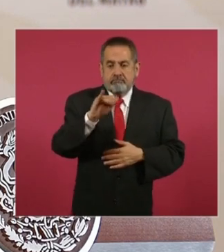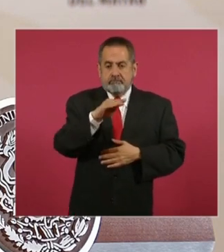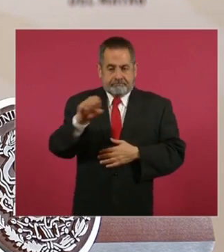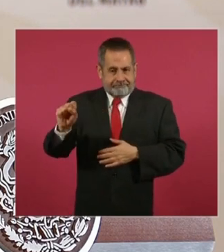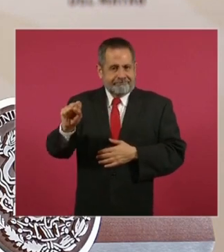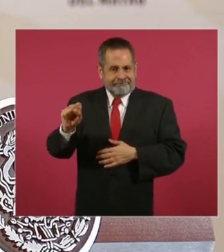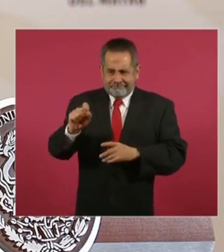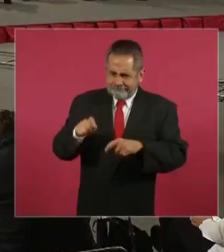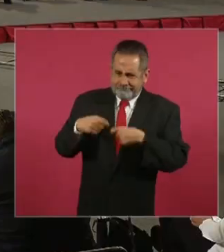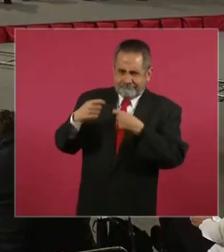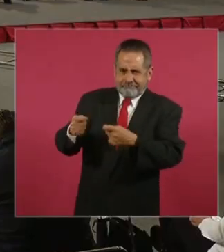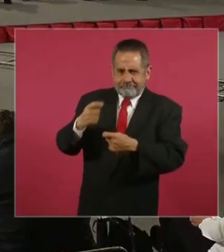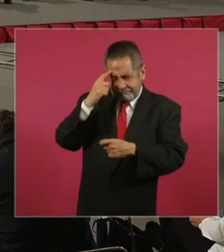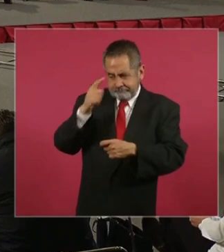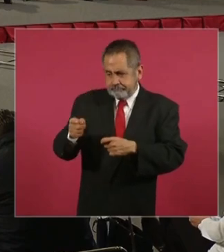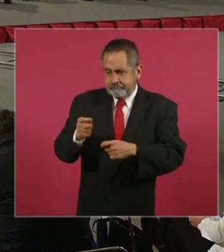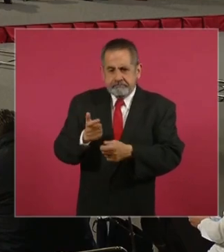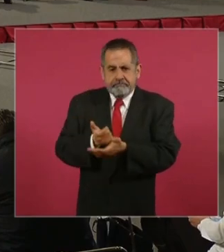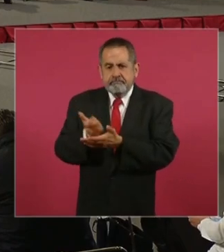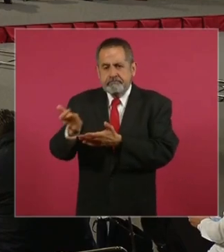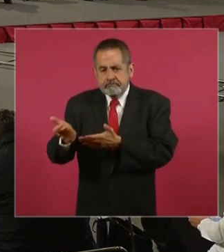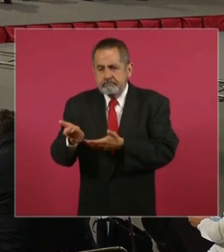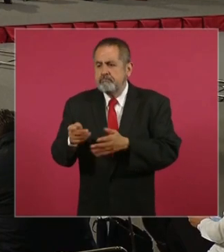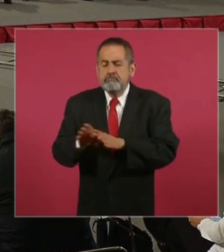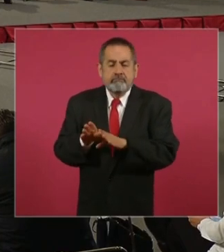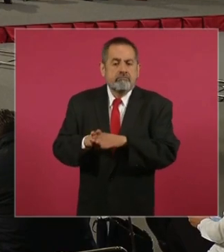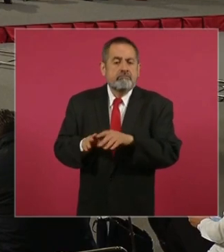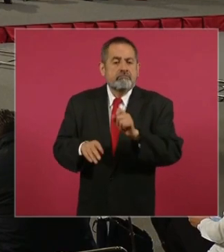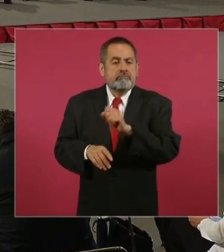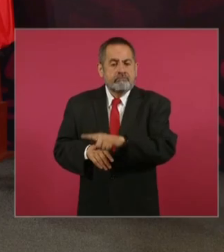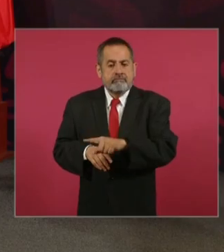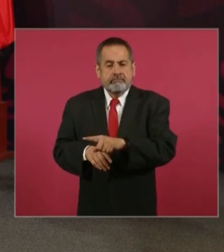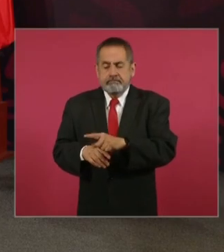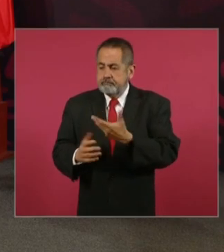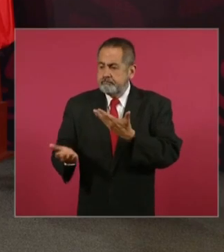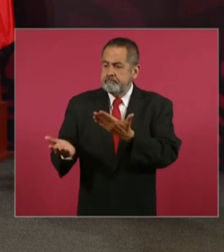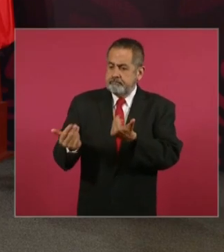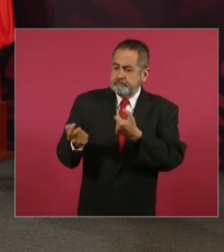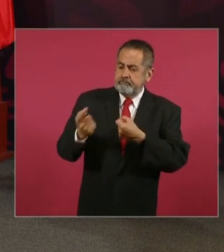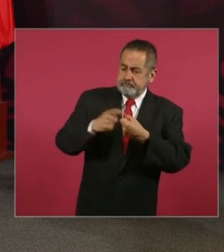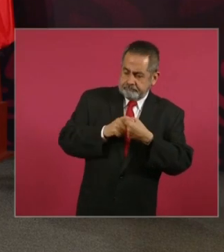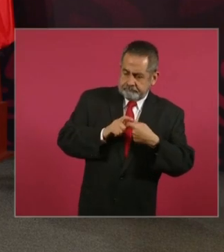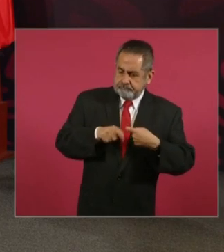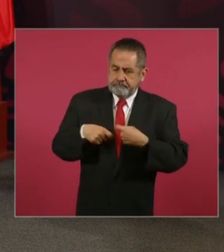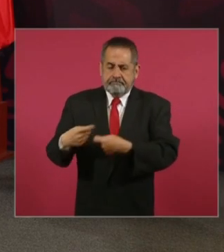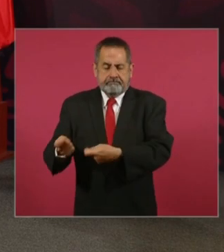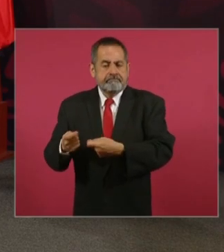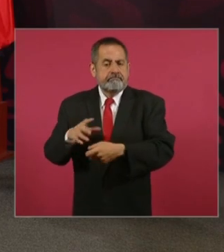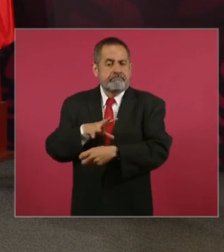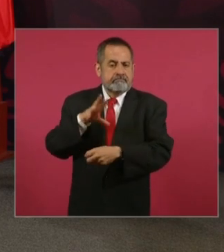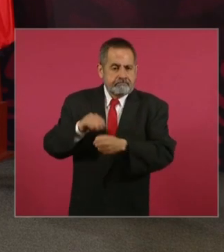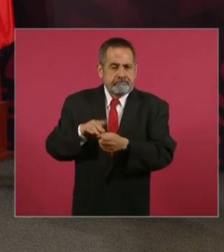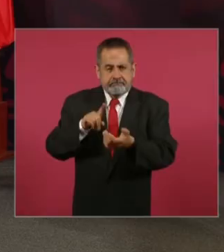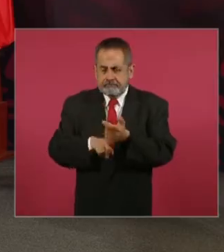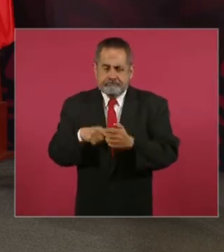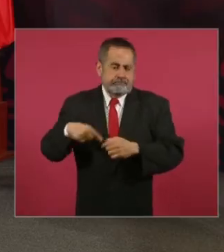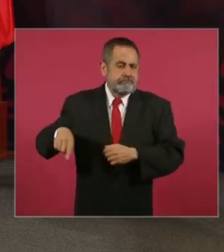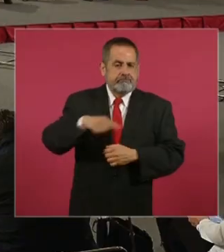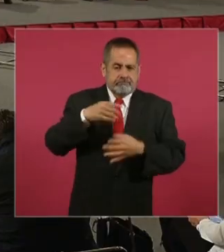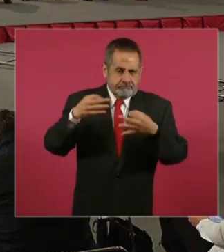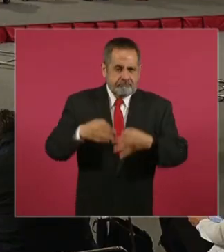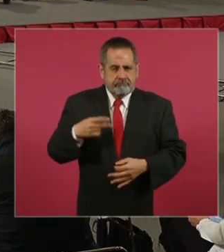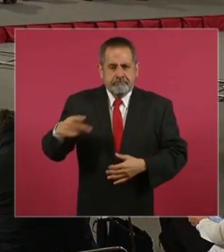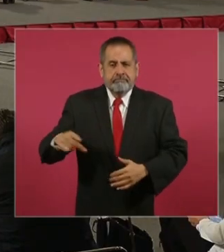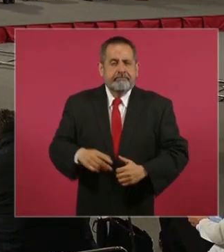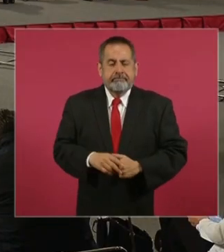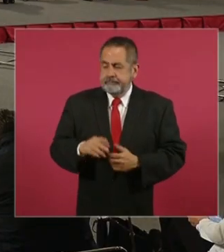no solamente pagador, sino el empleador de los trabajadores de esta gran institución. Muchísimas